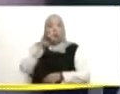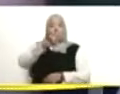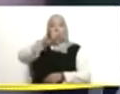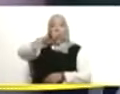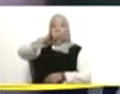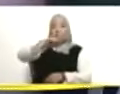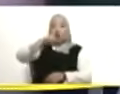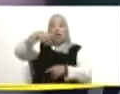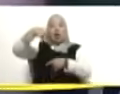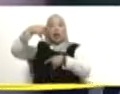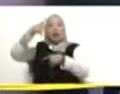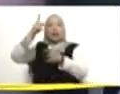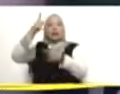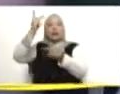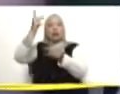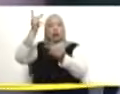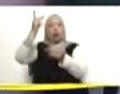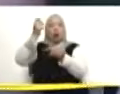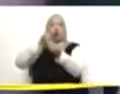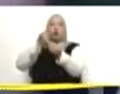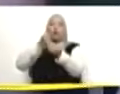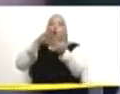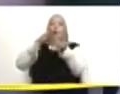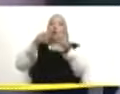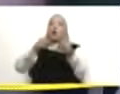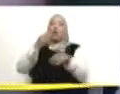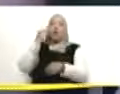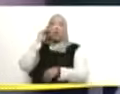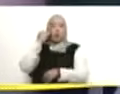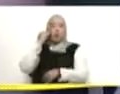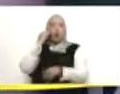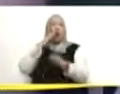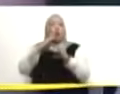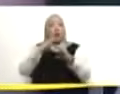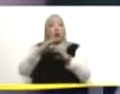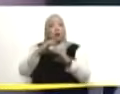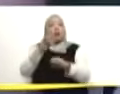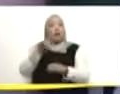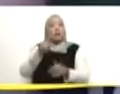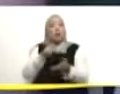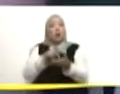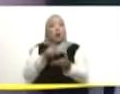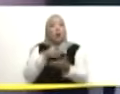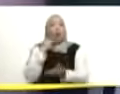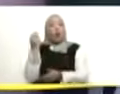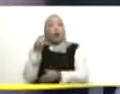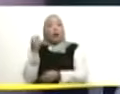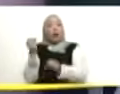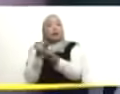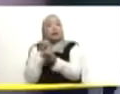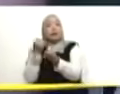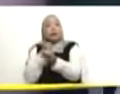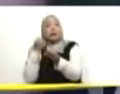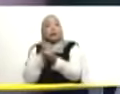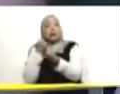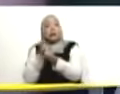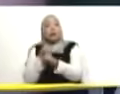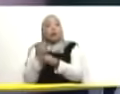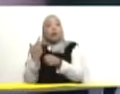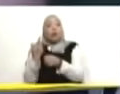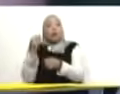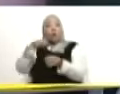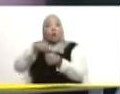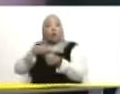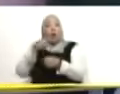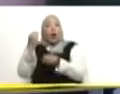redes sociales en Venezuela, y además la cantidad de jóvenes que hoy trabajan desde las redes sociales y que son creadores de contenido,